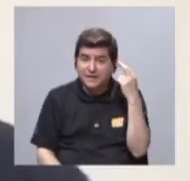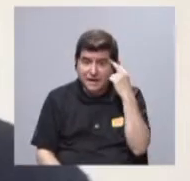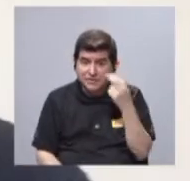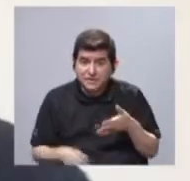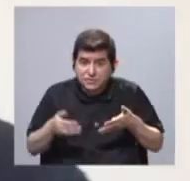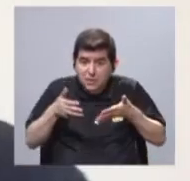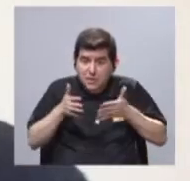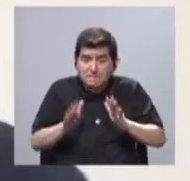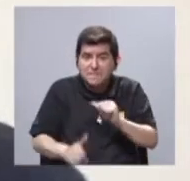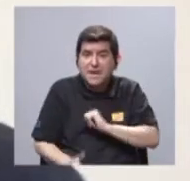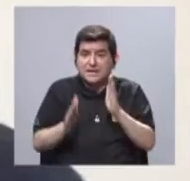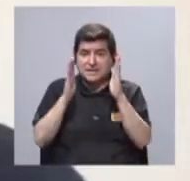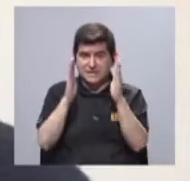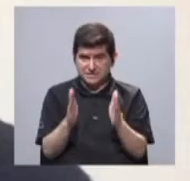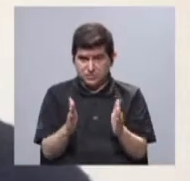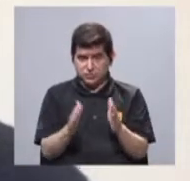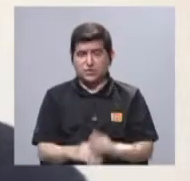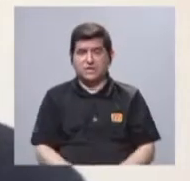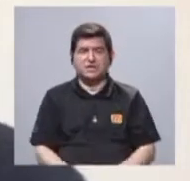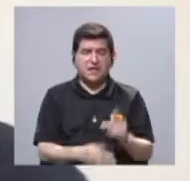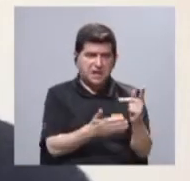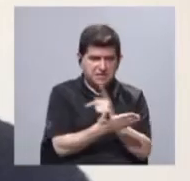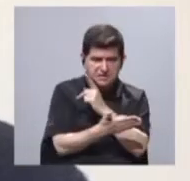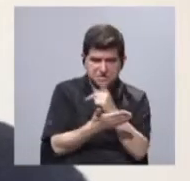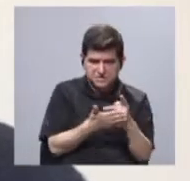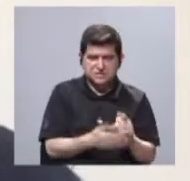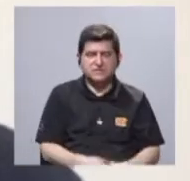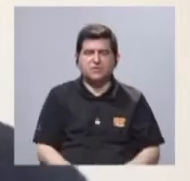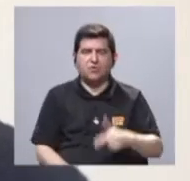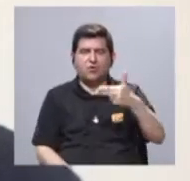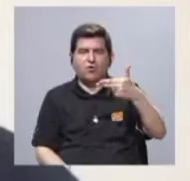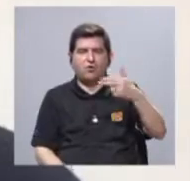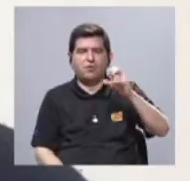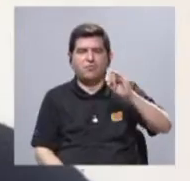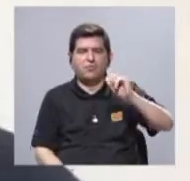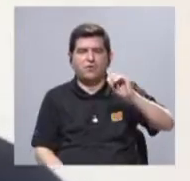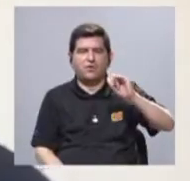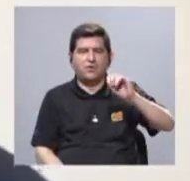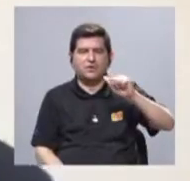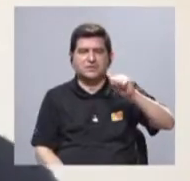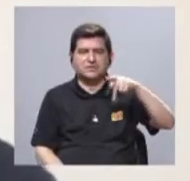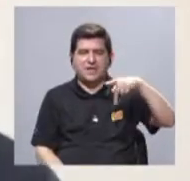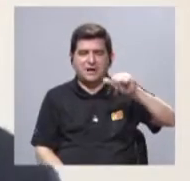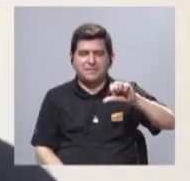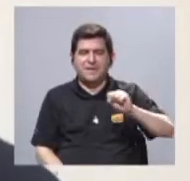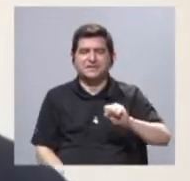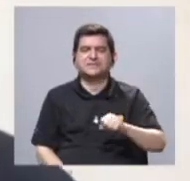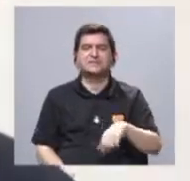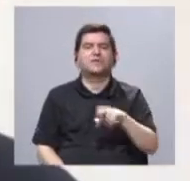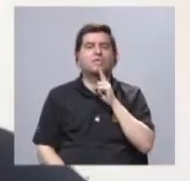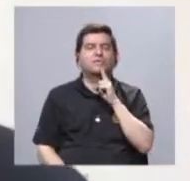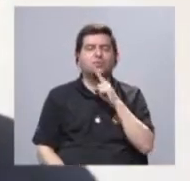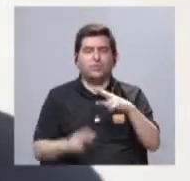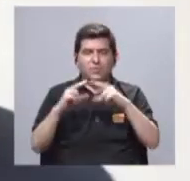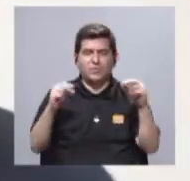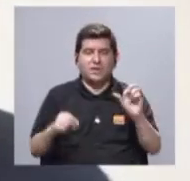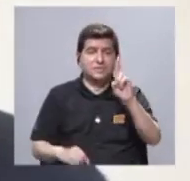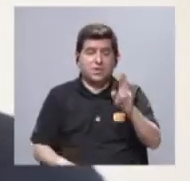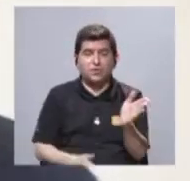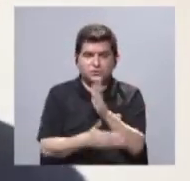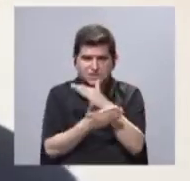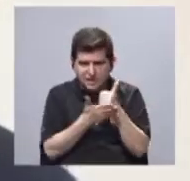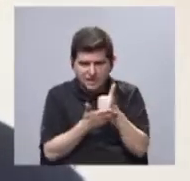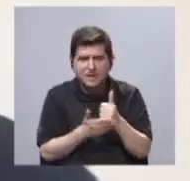puesto que mientras que algunas autoridades de provincias como Chiapas, Honduras, Nicaragua, incluso en